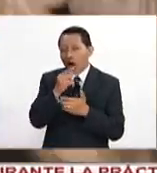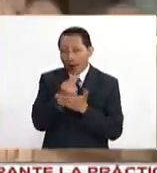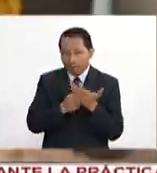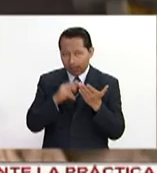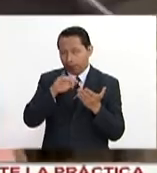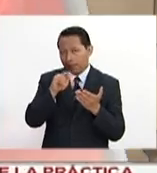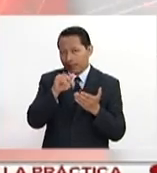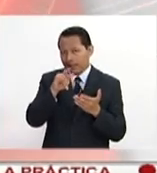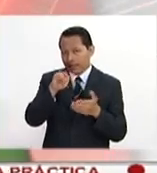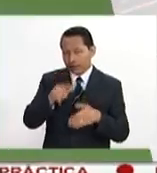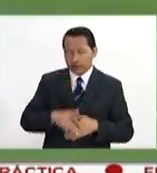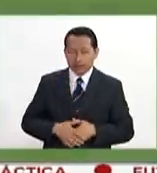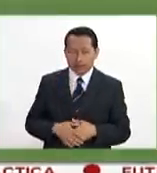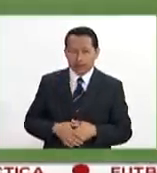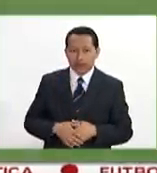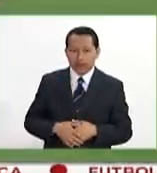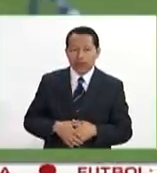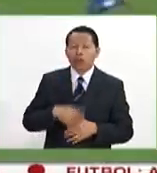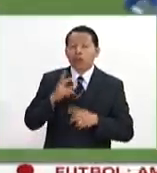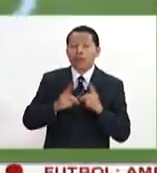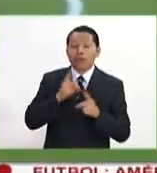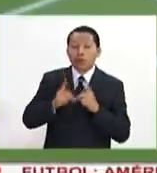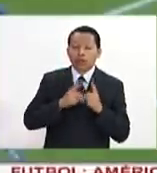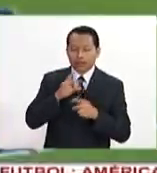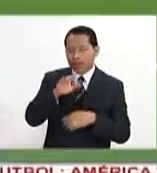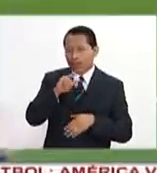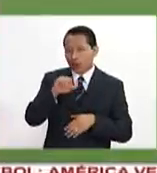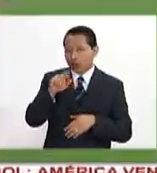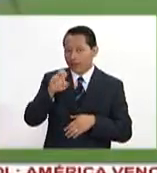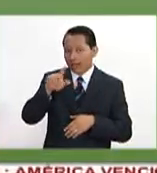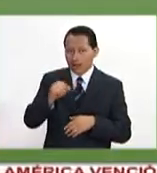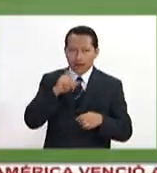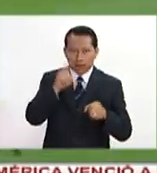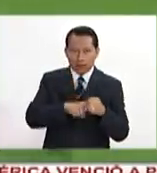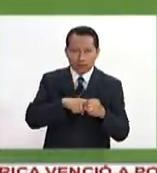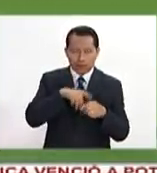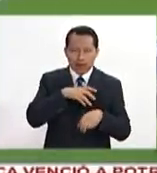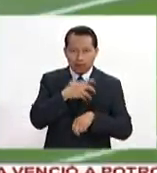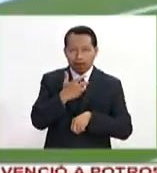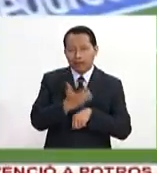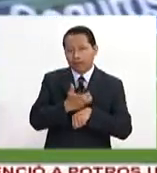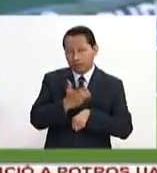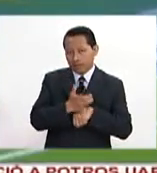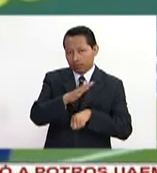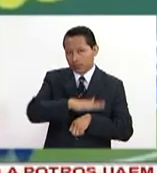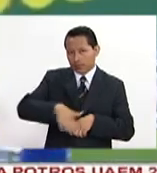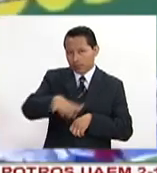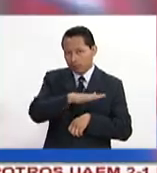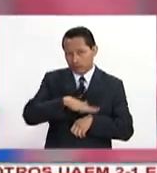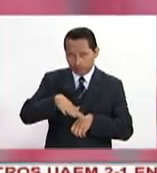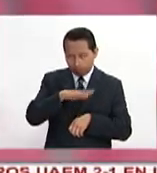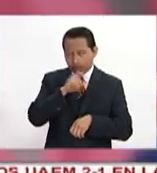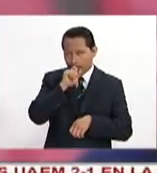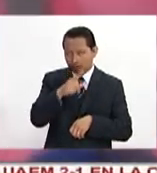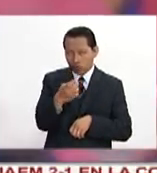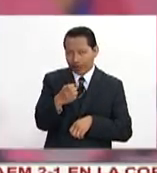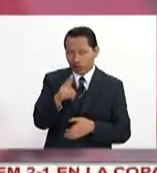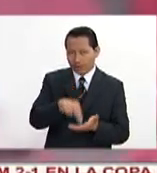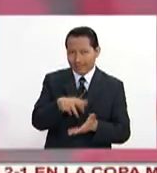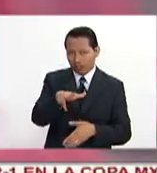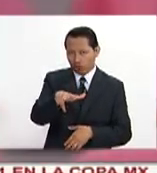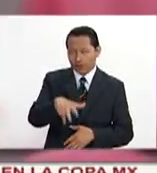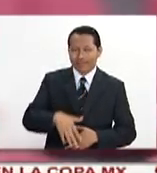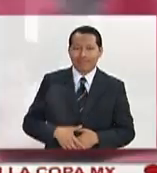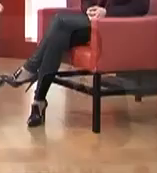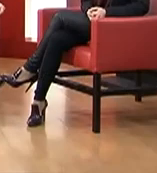Pixelatl. Y en los deportes, Carlos Vela fichará con una franquicia de la Major League Soccer en enero de